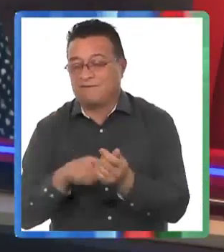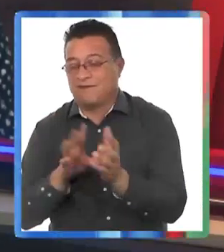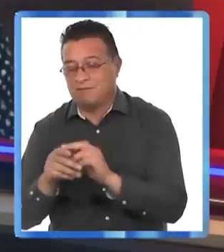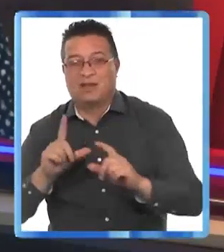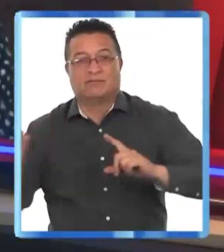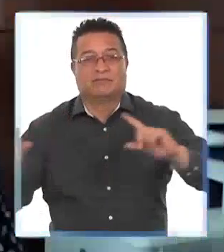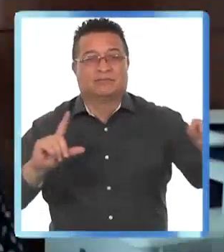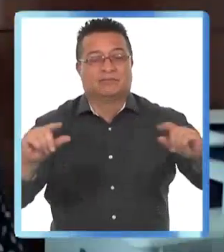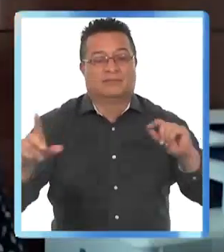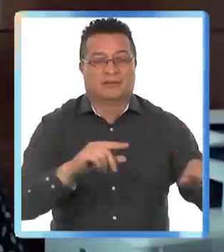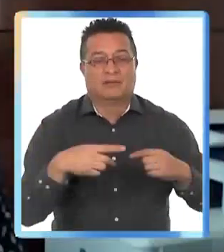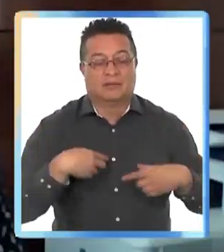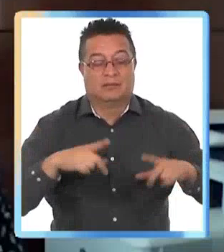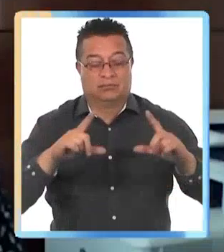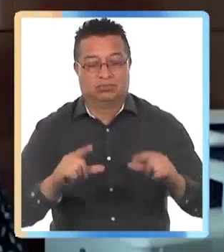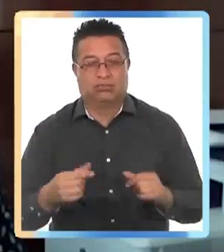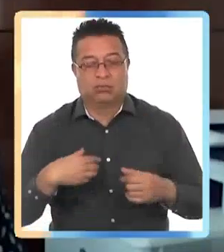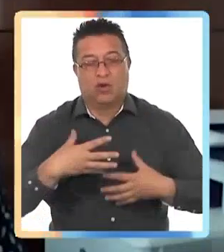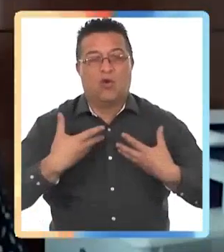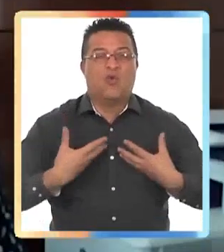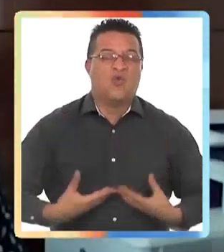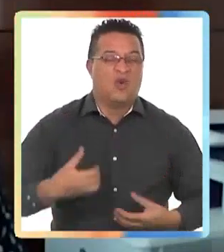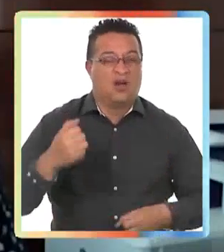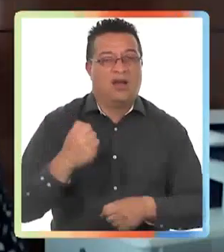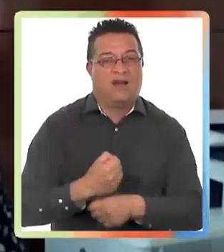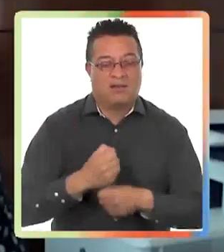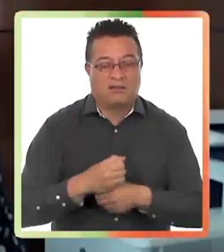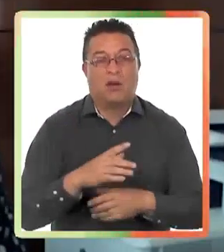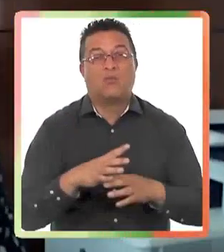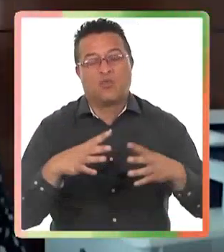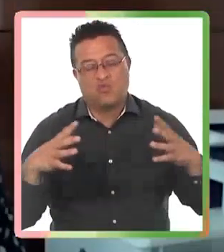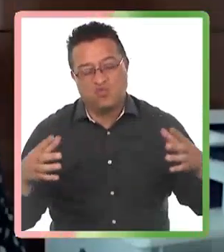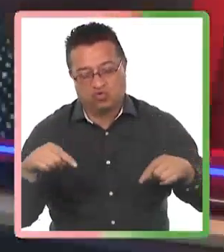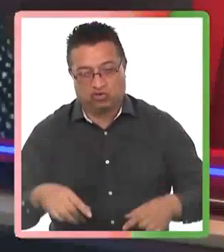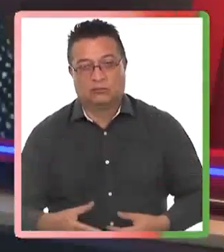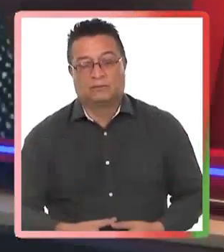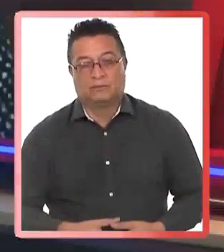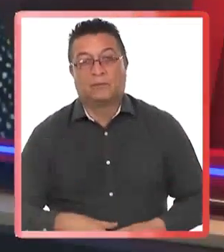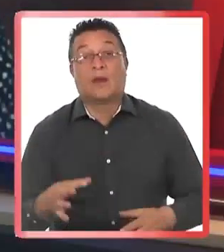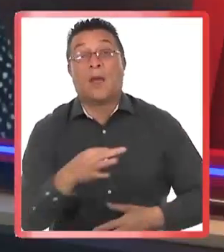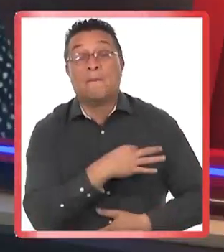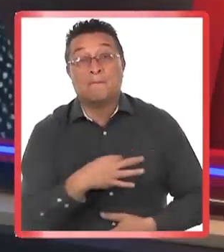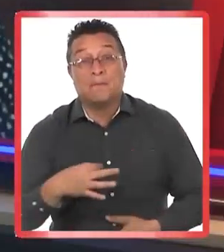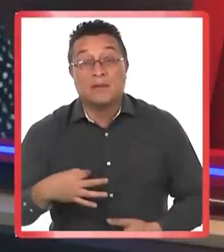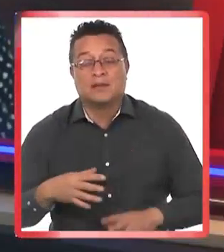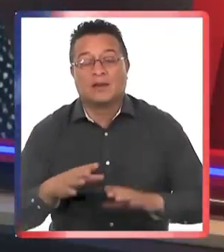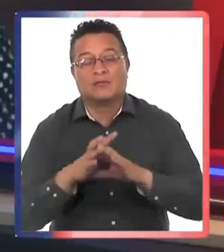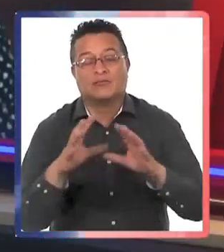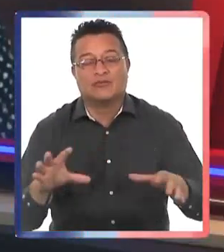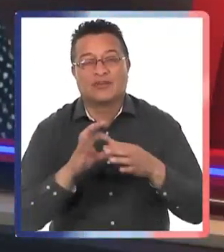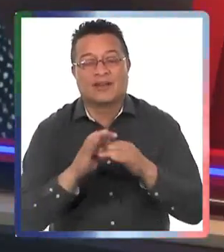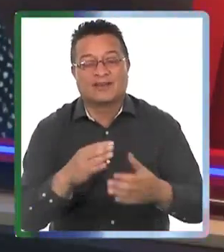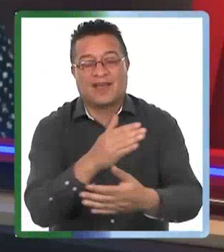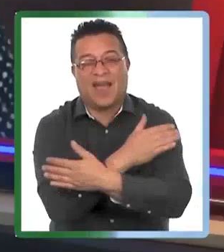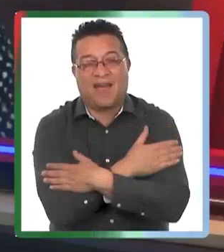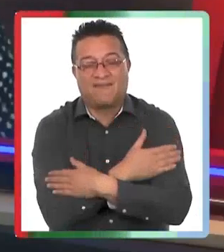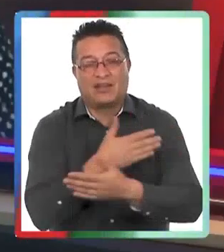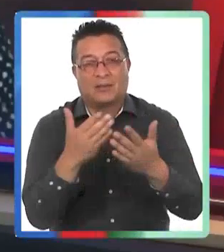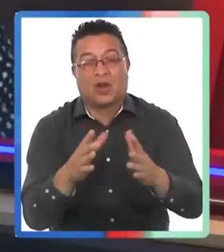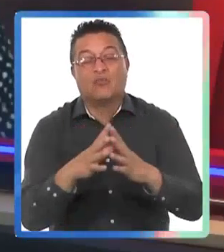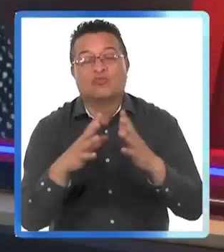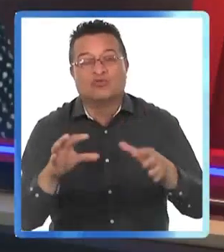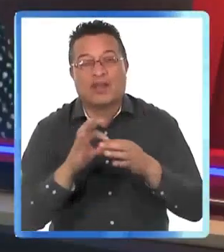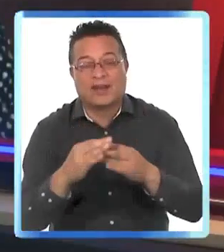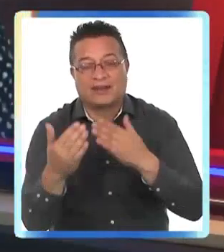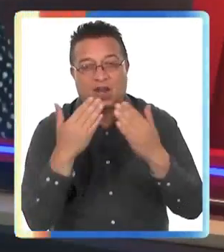nuestra familia y también tiempo para disminuir la fatiga laboral que es tan intensa, ¿no? Ministra Janet Jara, le damos las gracias. Un abrazo grande para